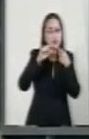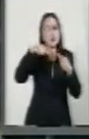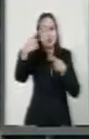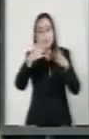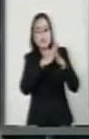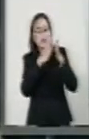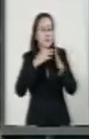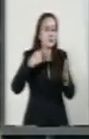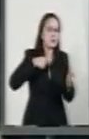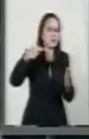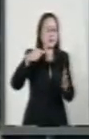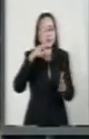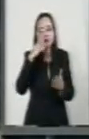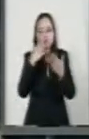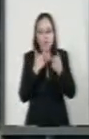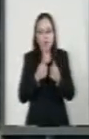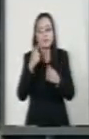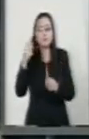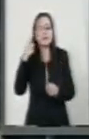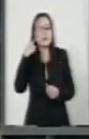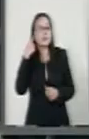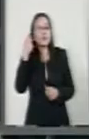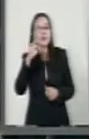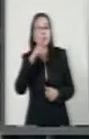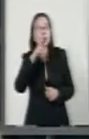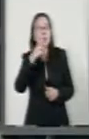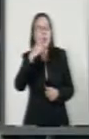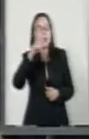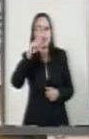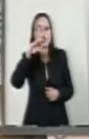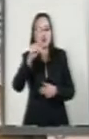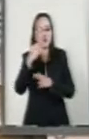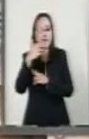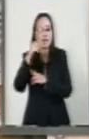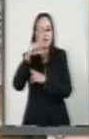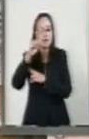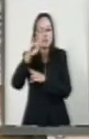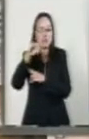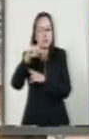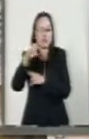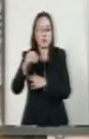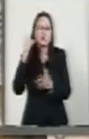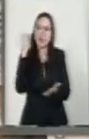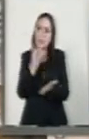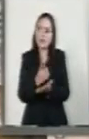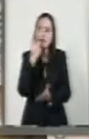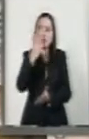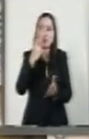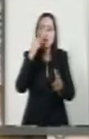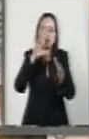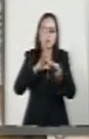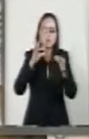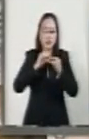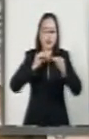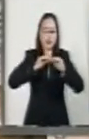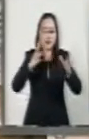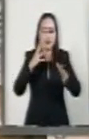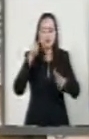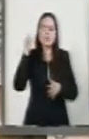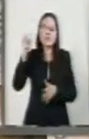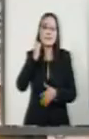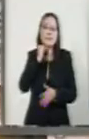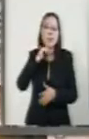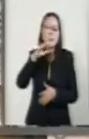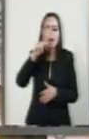palabra, sonido en el escaño del senador Víctor Hermosillo. Muchas gracias, nada más para una aclaración. El senador Barlet, con todo